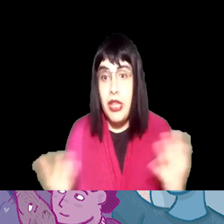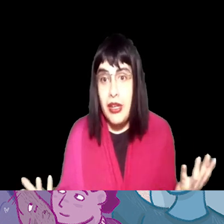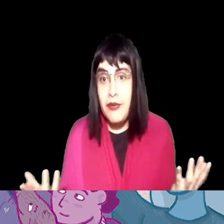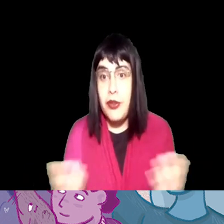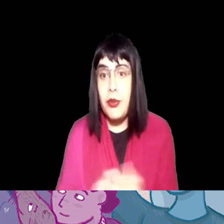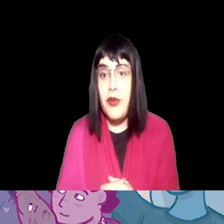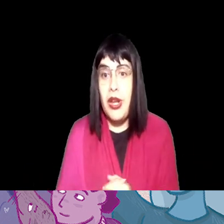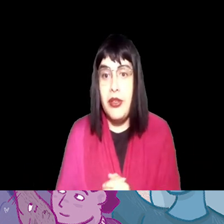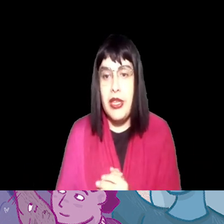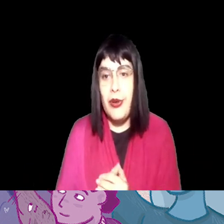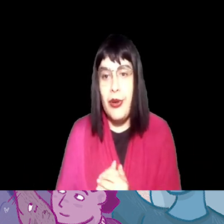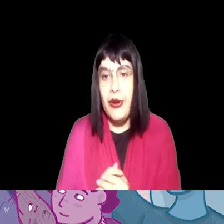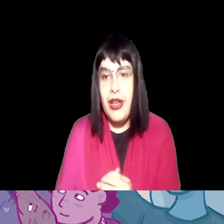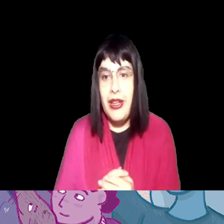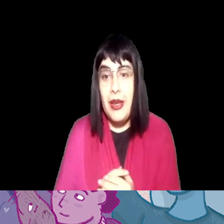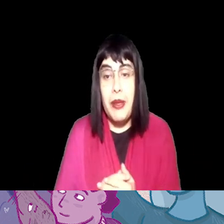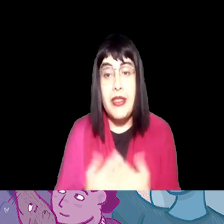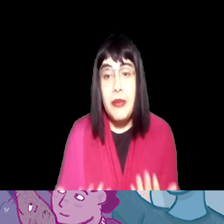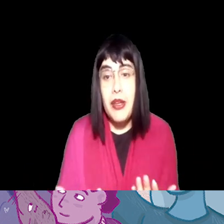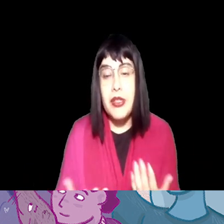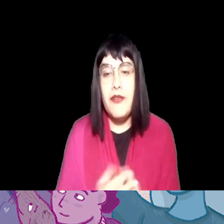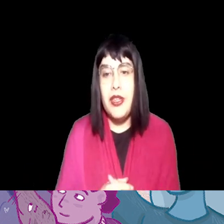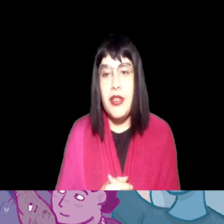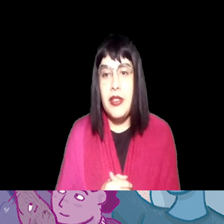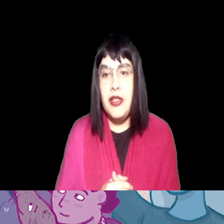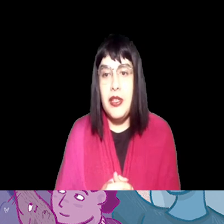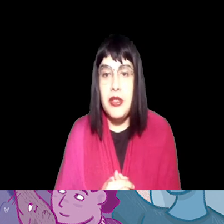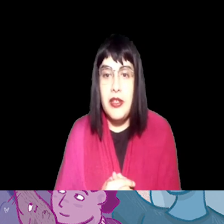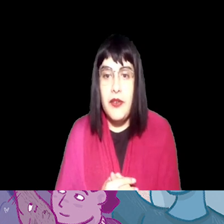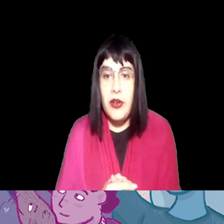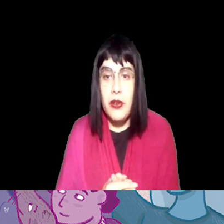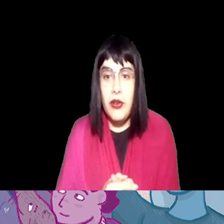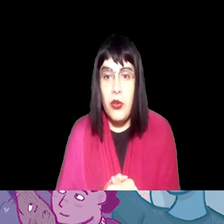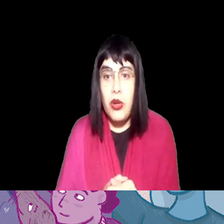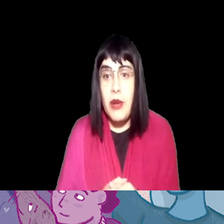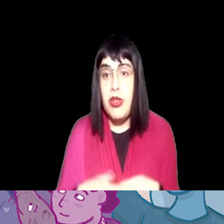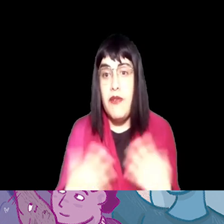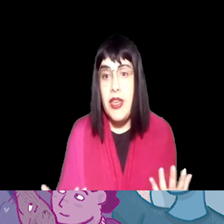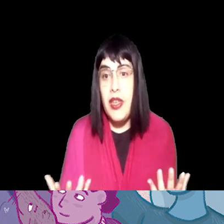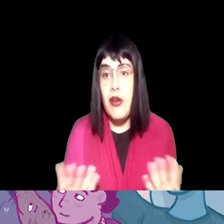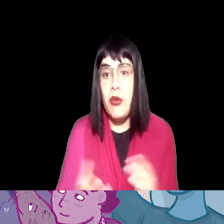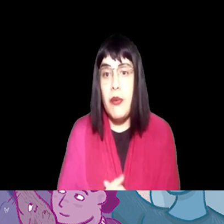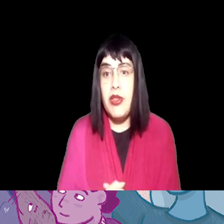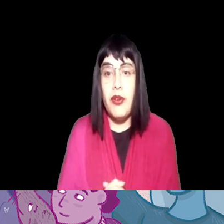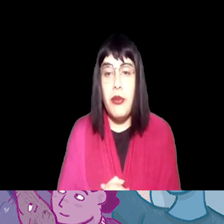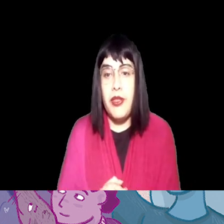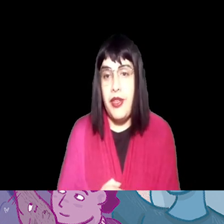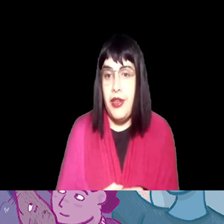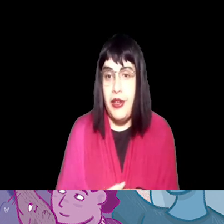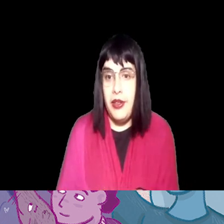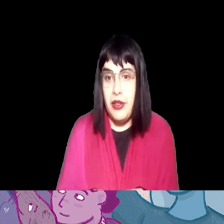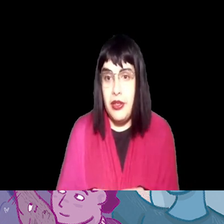nivel mundial, en el fondo, porque fue el año que llegó la pandemia a nuestras vidas, y eso significó un cambio de vida, un cambio de